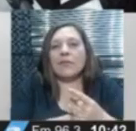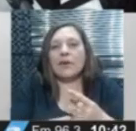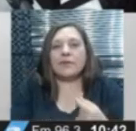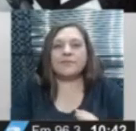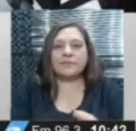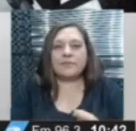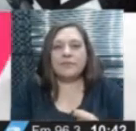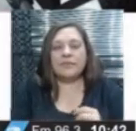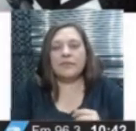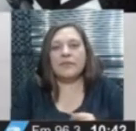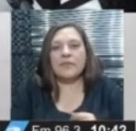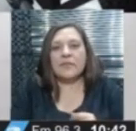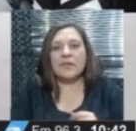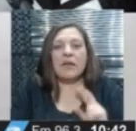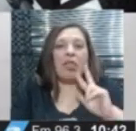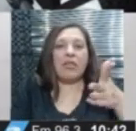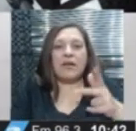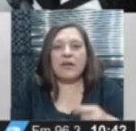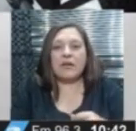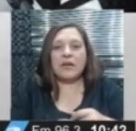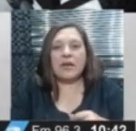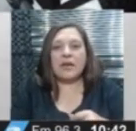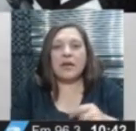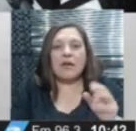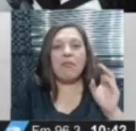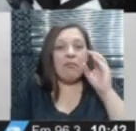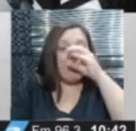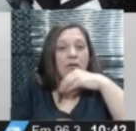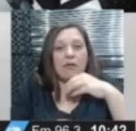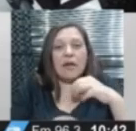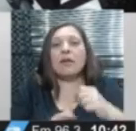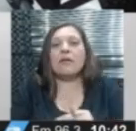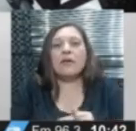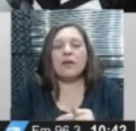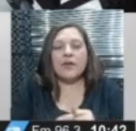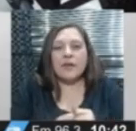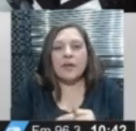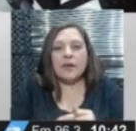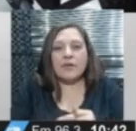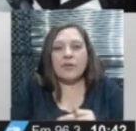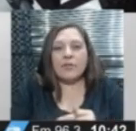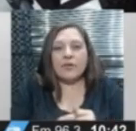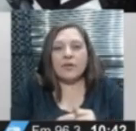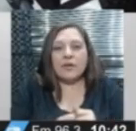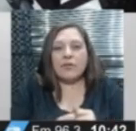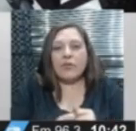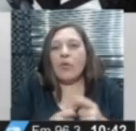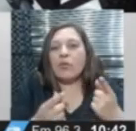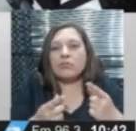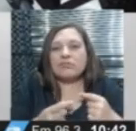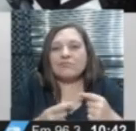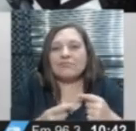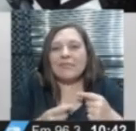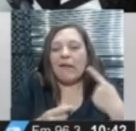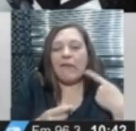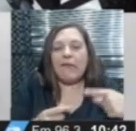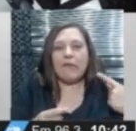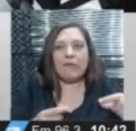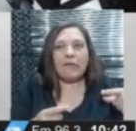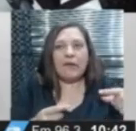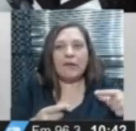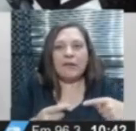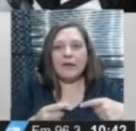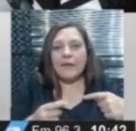grito vela no Entonces siempre se nos ha folclorizar y y esto que está